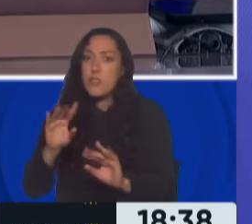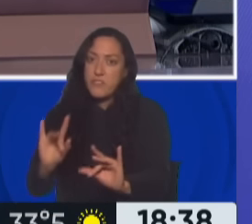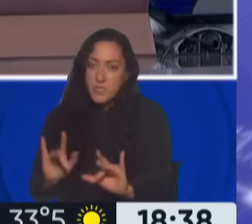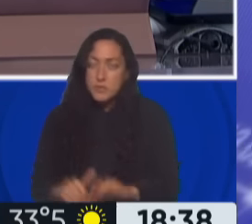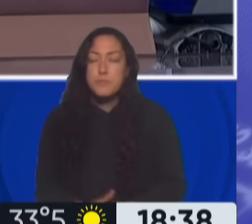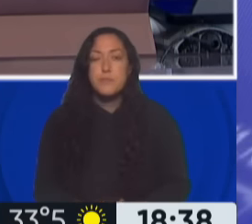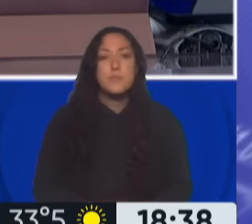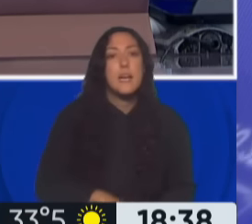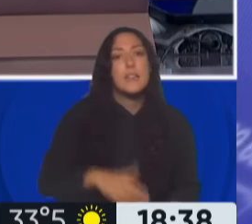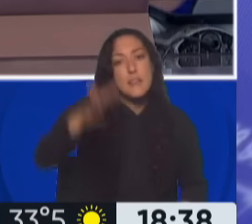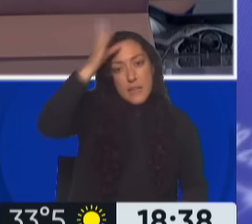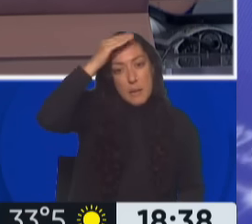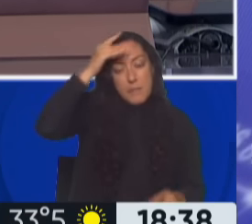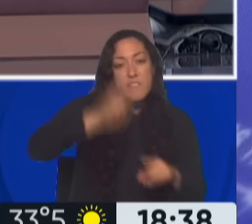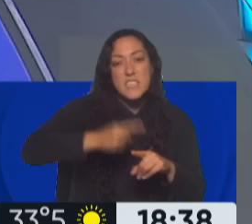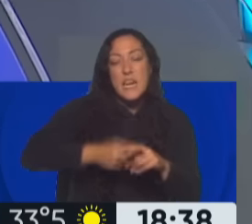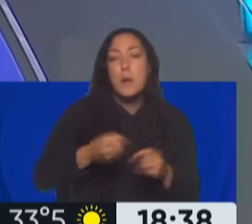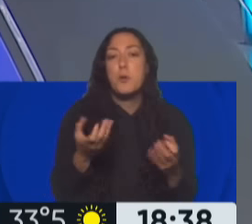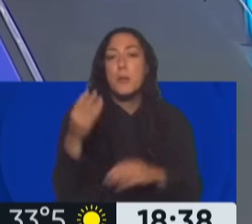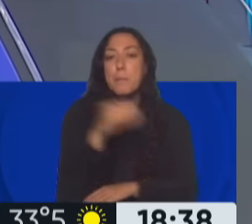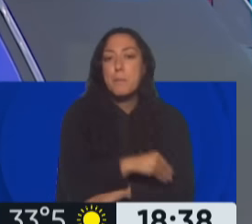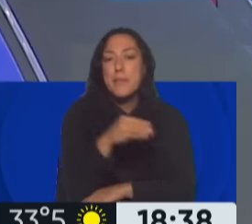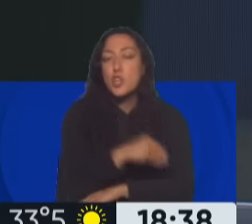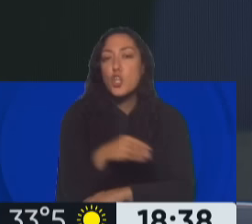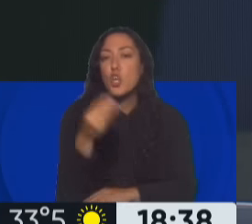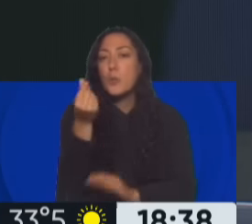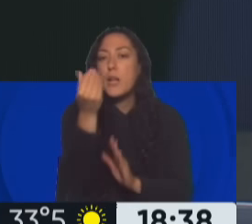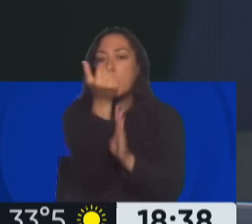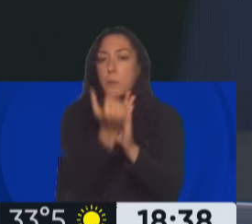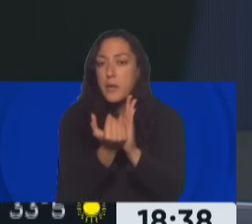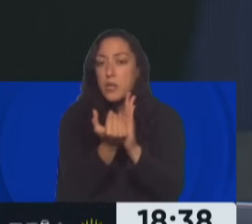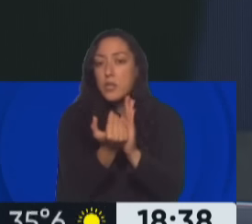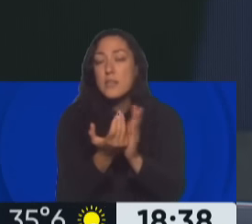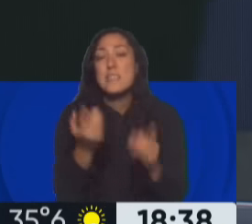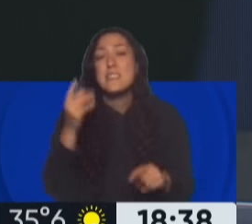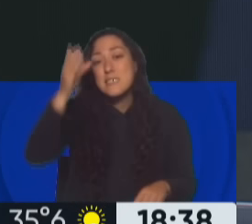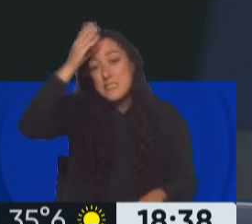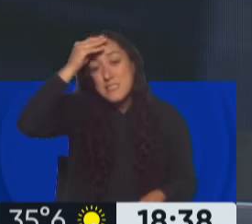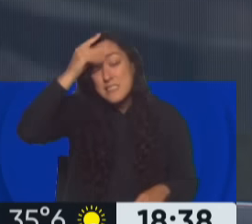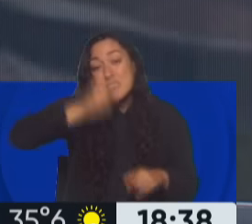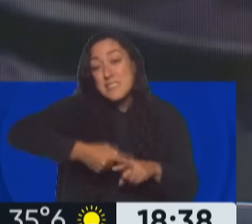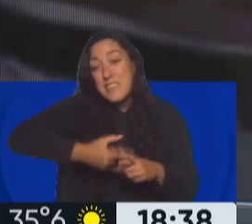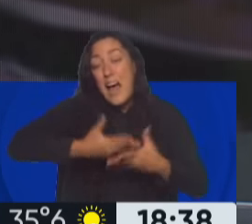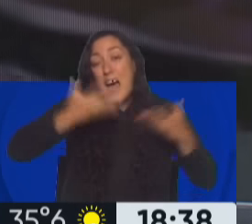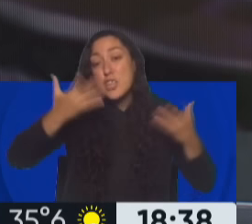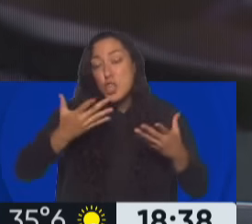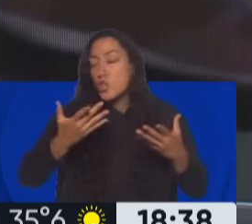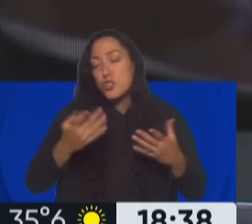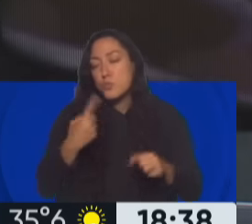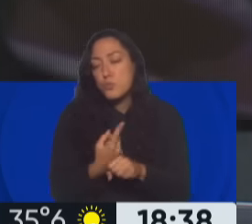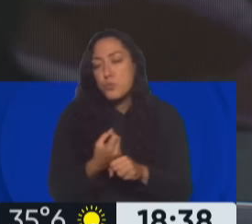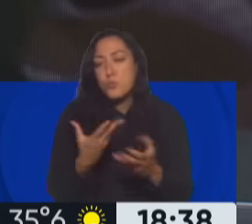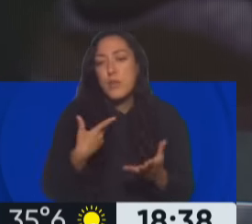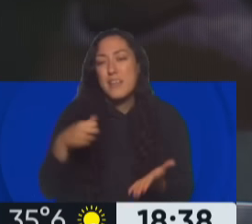Trump lo celebró, como te decía. Tal cual, y no pudo celebrar por tanto tiempo Trump, porque después, por el conflicto iraní, del cual venimos